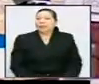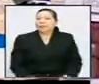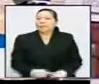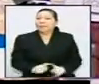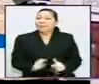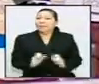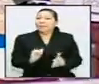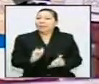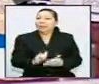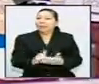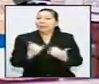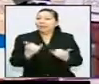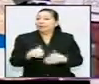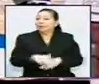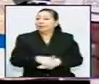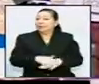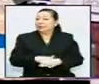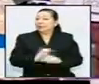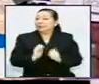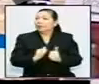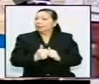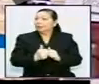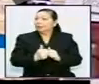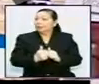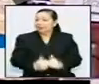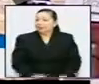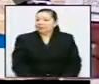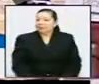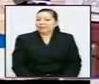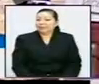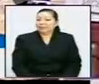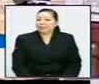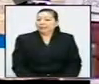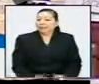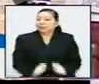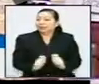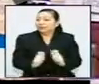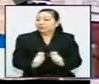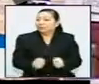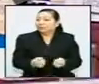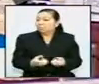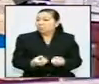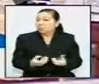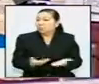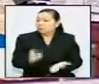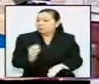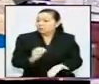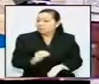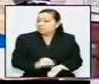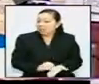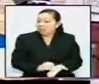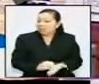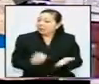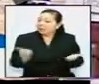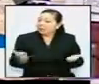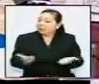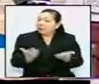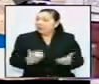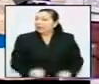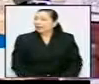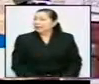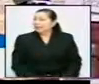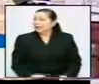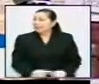tengo conocimiento que en esta gestión se ha modificado esa directiva y se está dando mucho mayor, digamos, énfasis en el